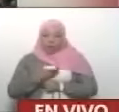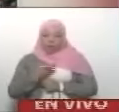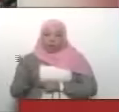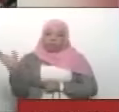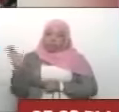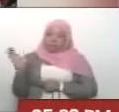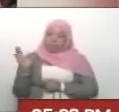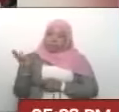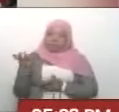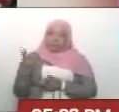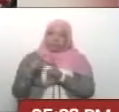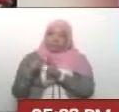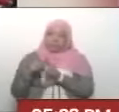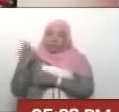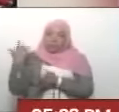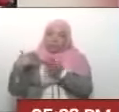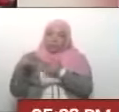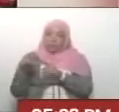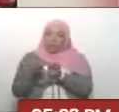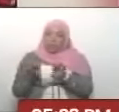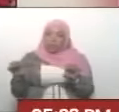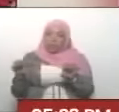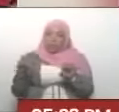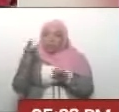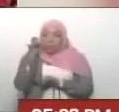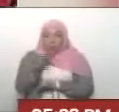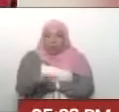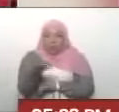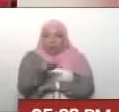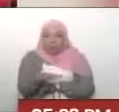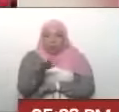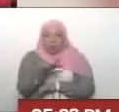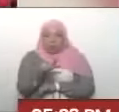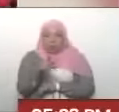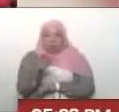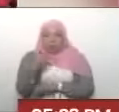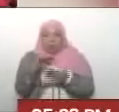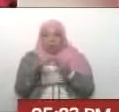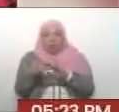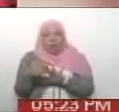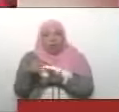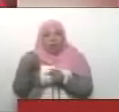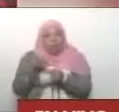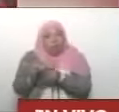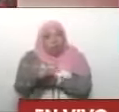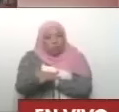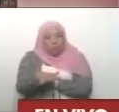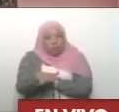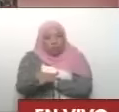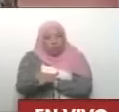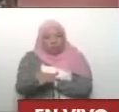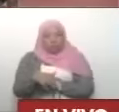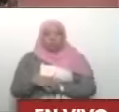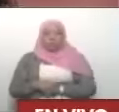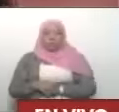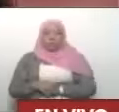Yelitze, que la conocí por allá cuando era concejal de un pueblito de allá de Tucupita. ¿Ah?